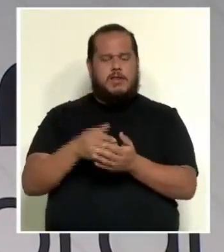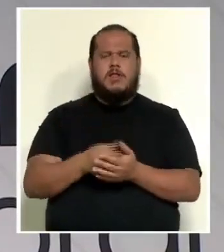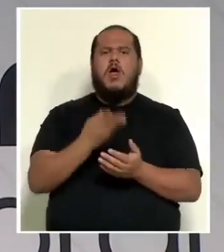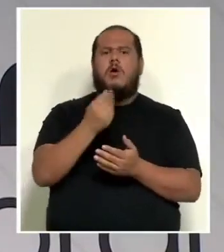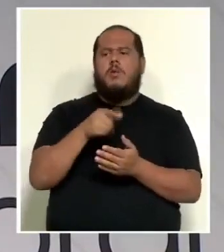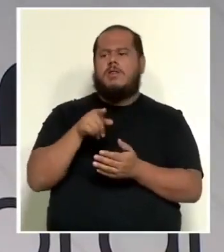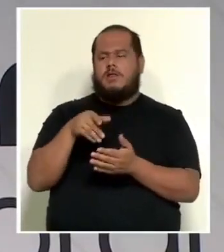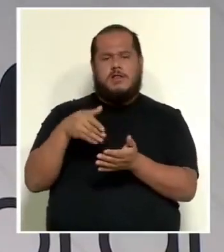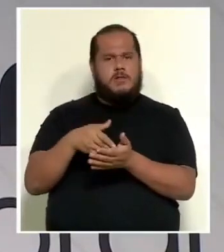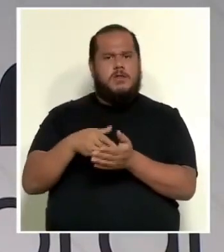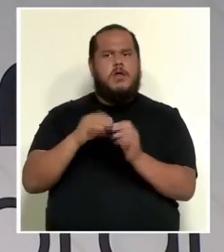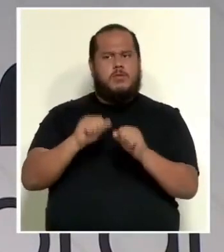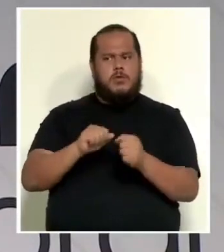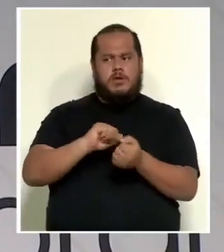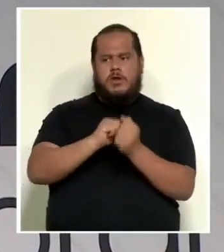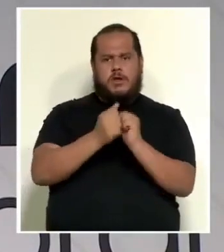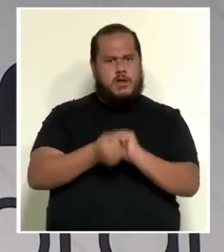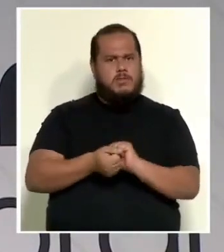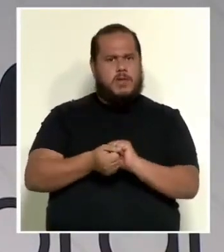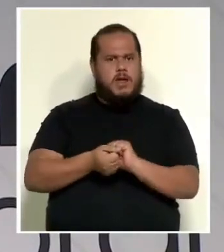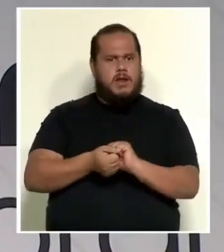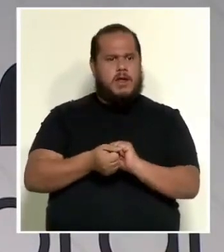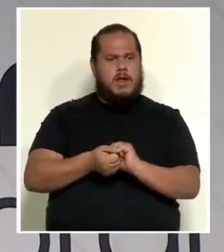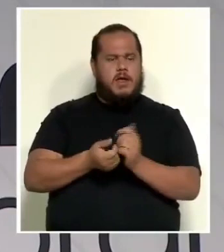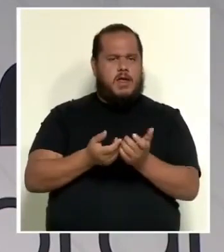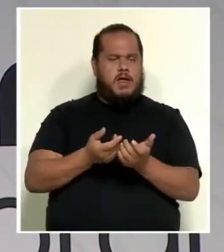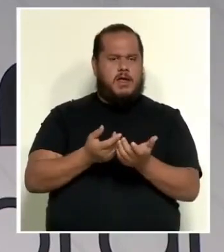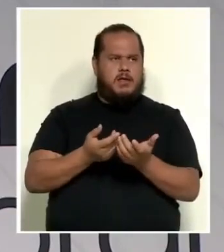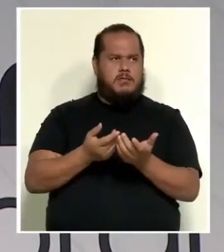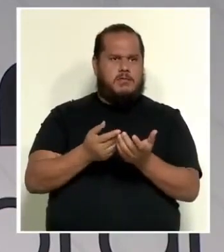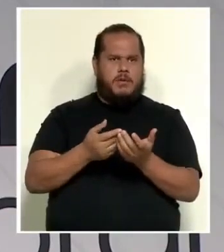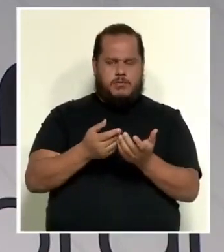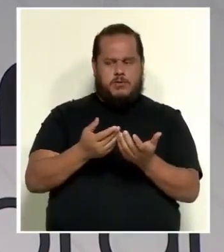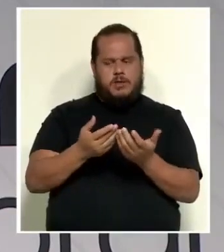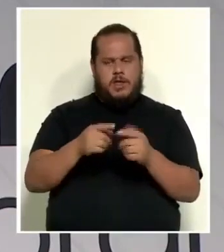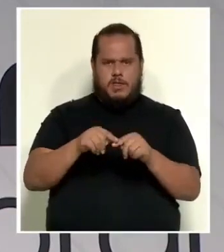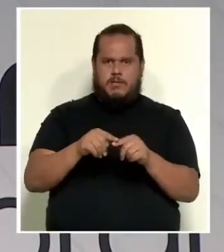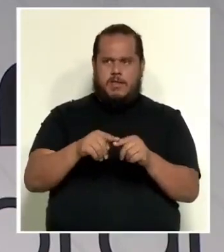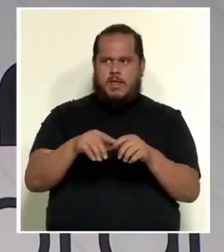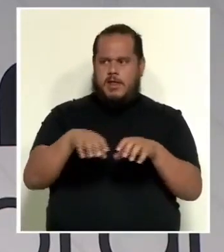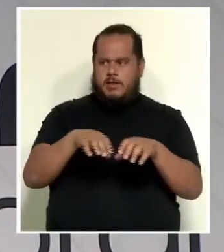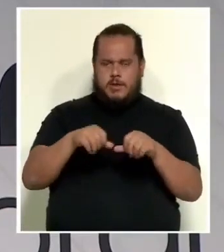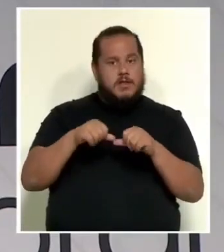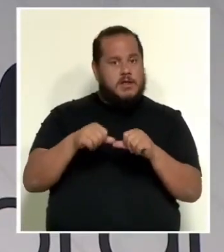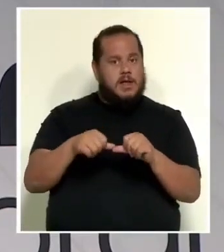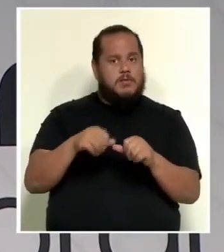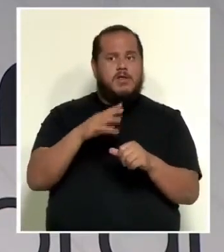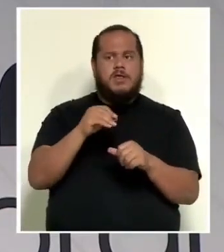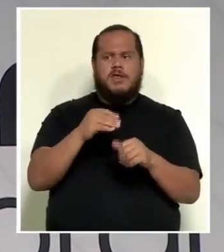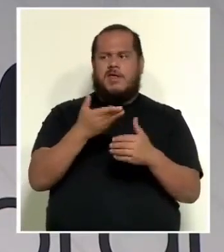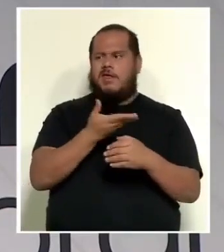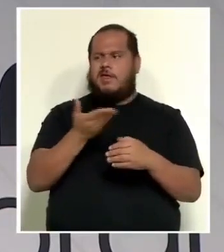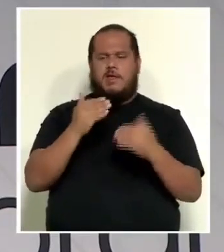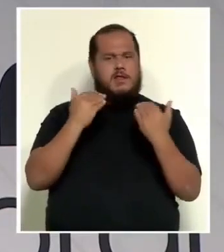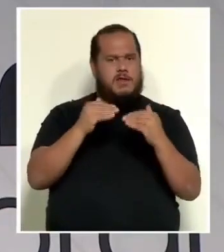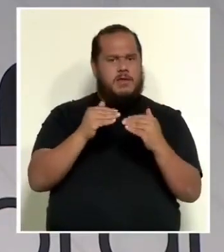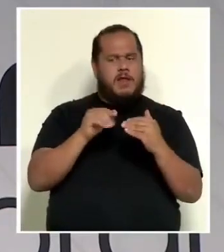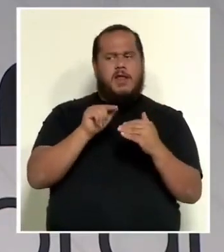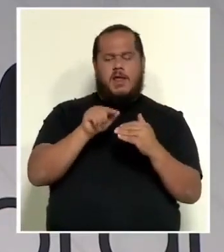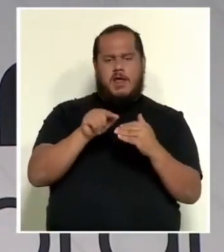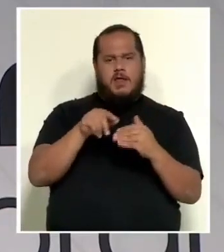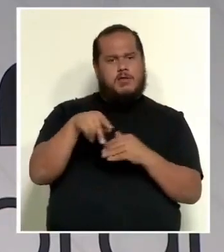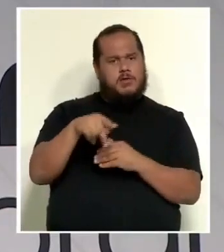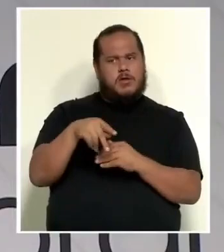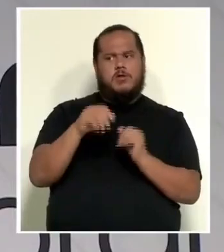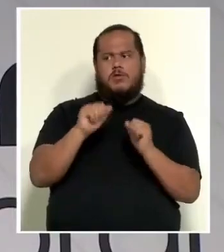amenazas podrían materializarse? Bueno, va a depender de la dinámica que sigamos y en qué nivel estos